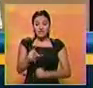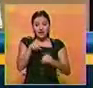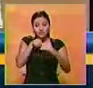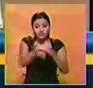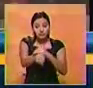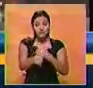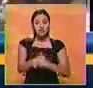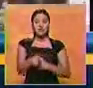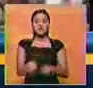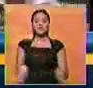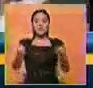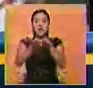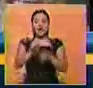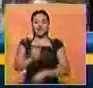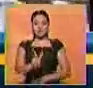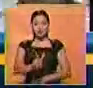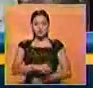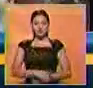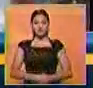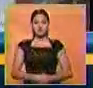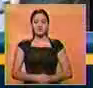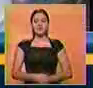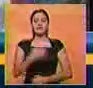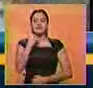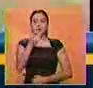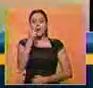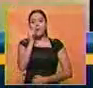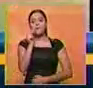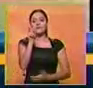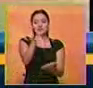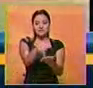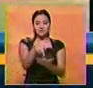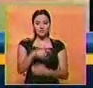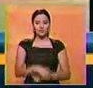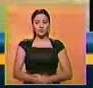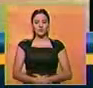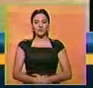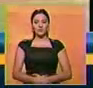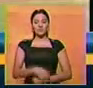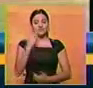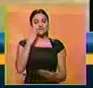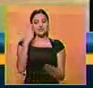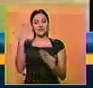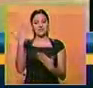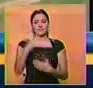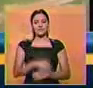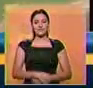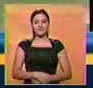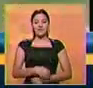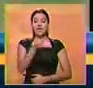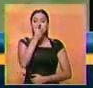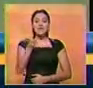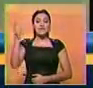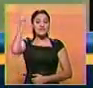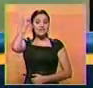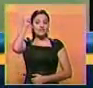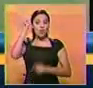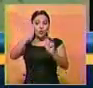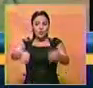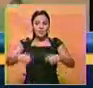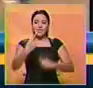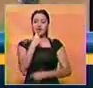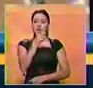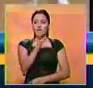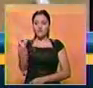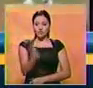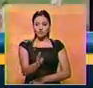del empate a 2 tras un sencillo de Dave Wright. Ahí tenemos imágenes del encuentro entre los Indios de Cleveland y los Medias Rojas de Boston.